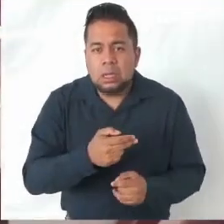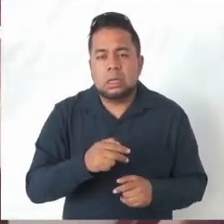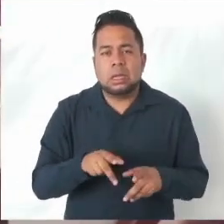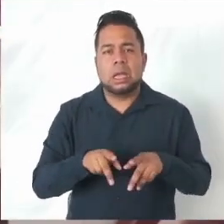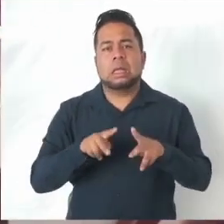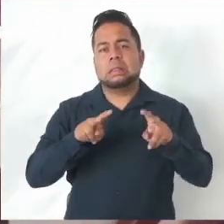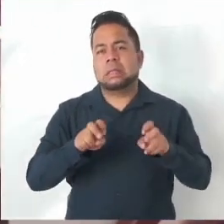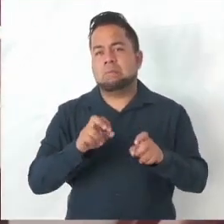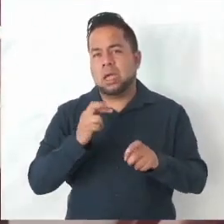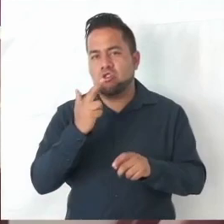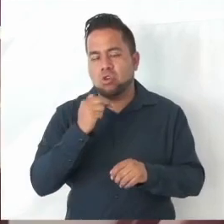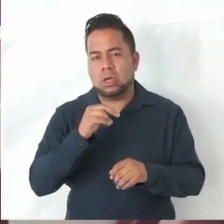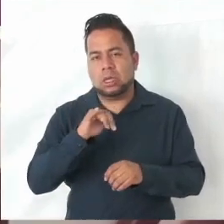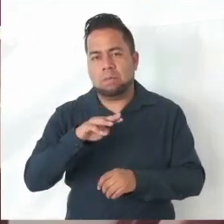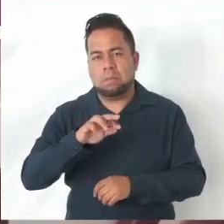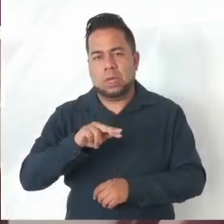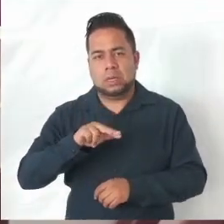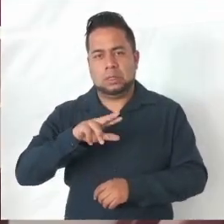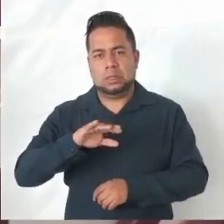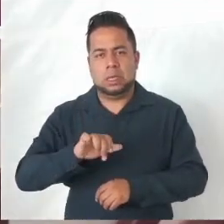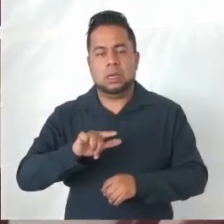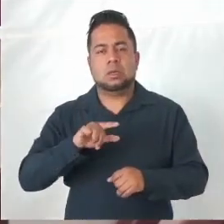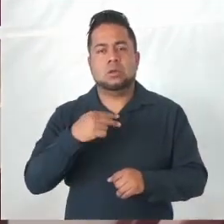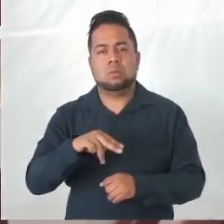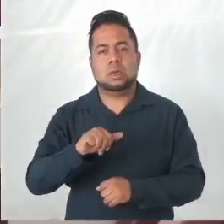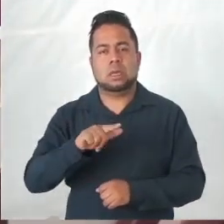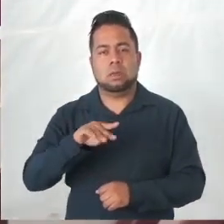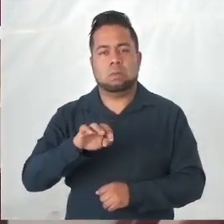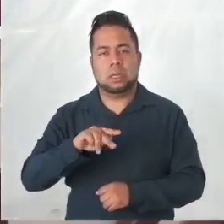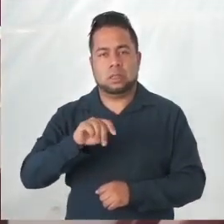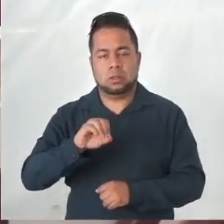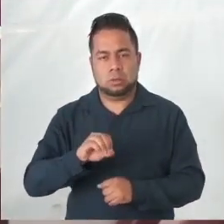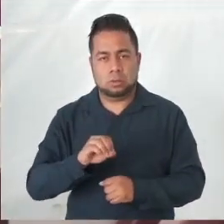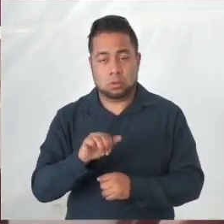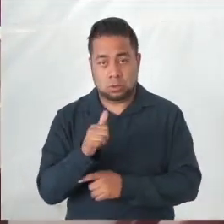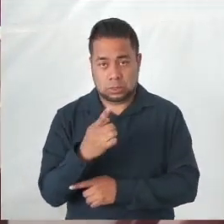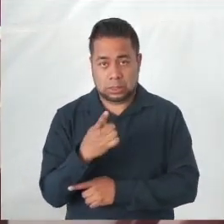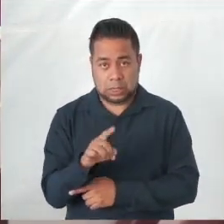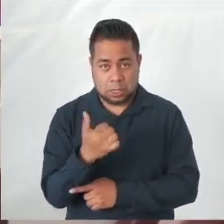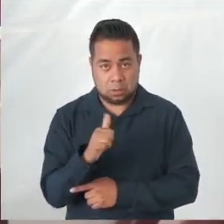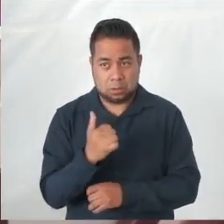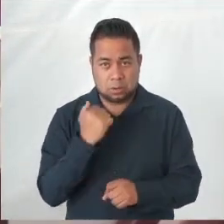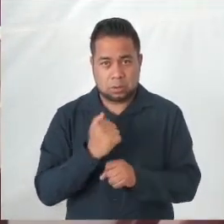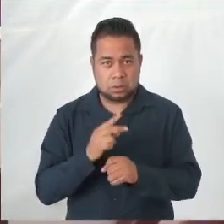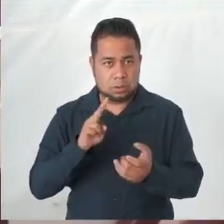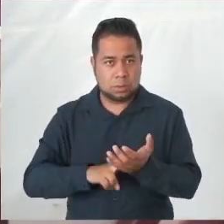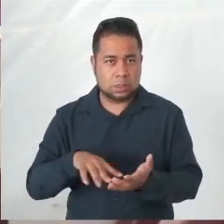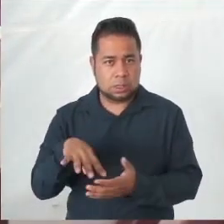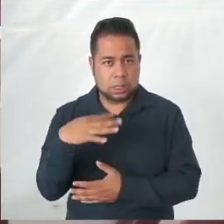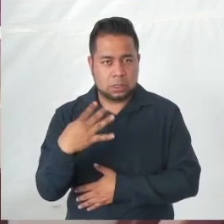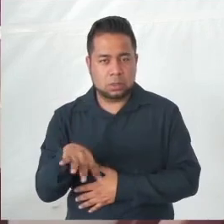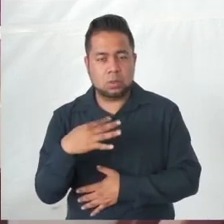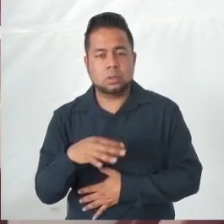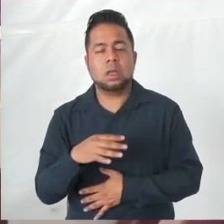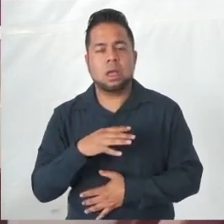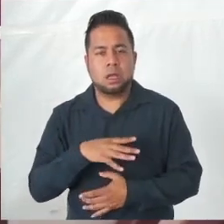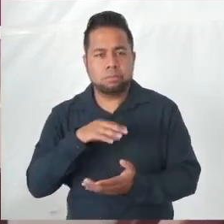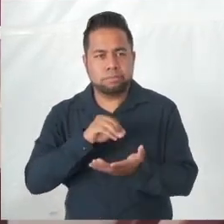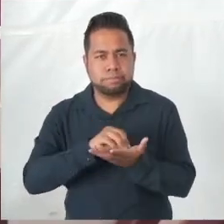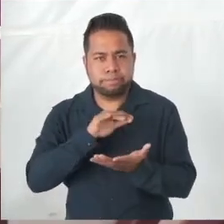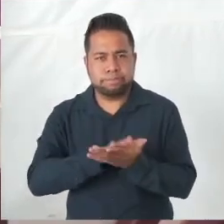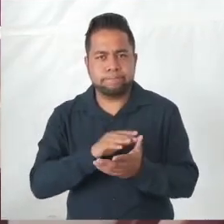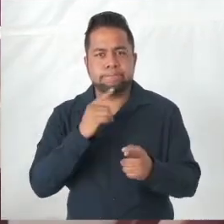Nota Roja del Imparcial, Alberto López Bello. El 11 de agosto del 2014 se documentó